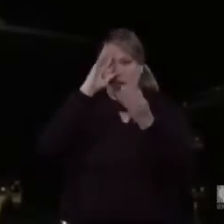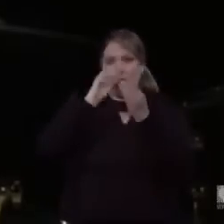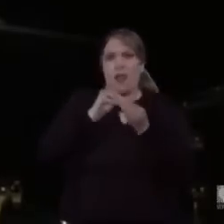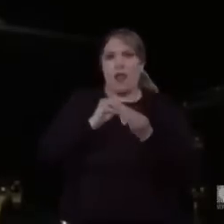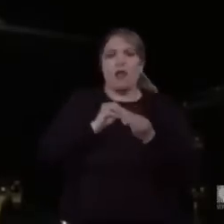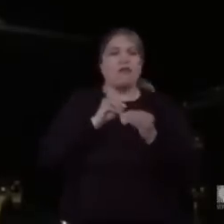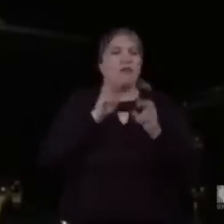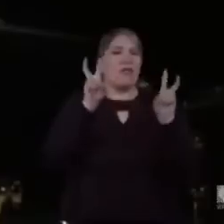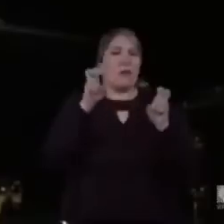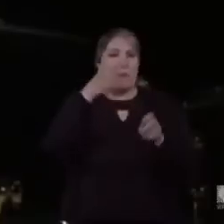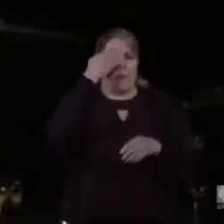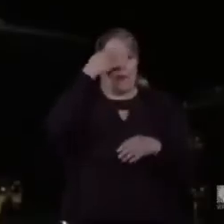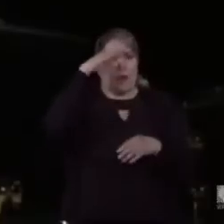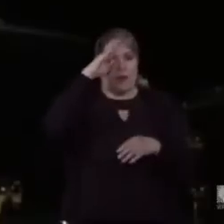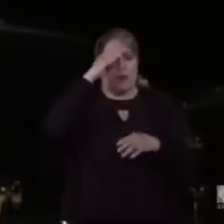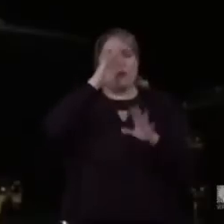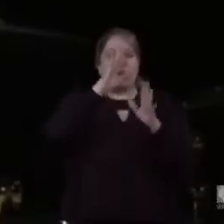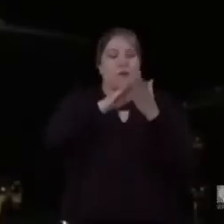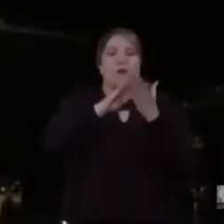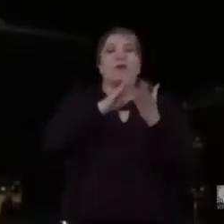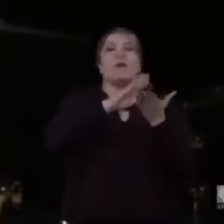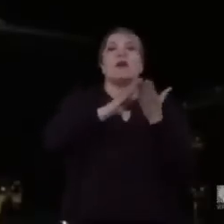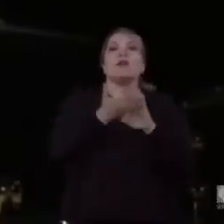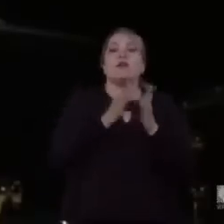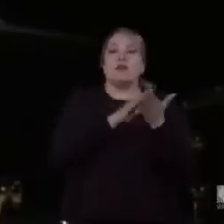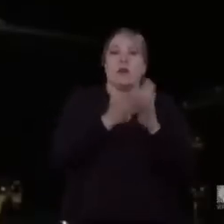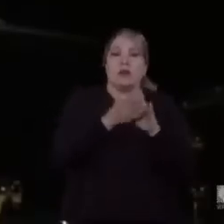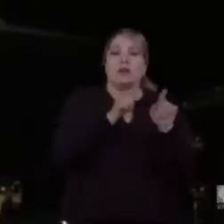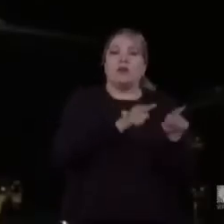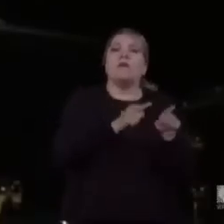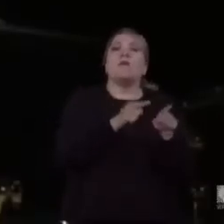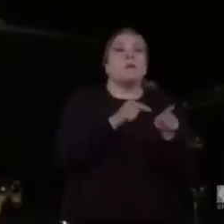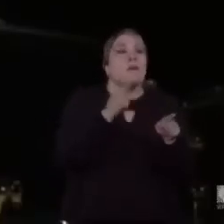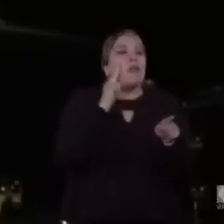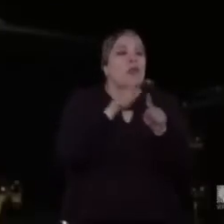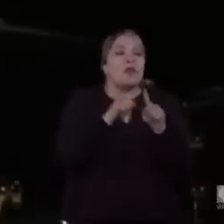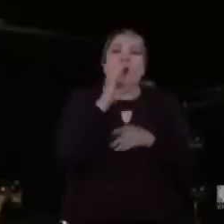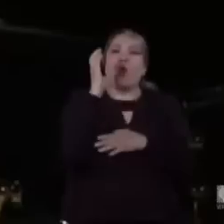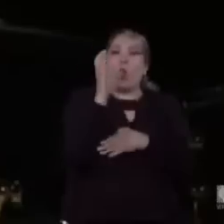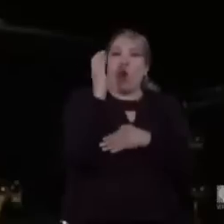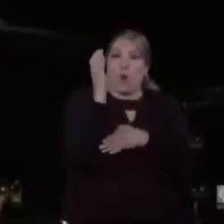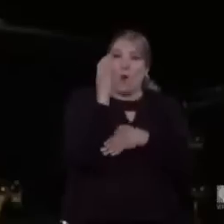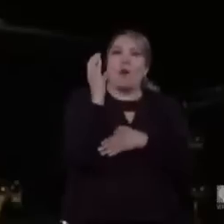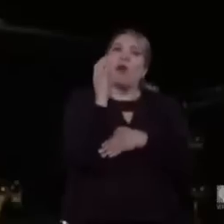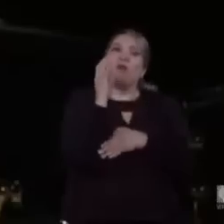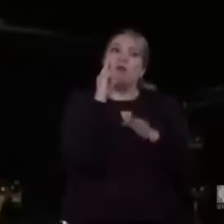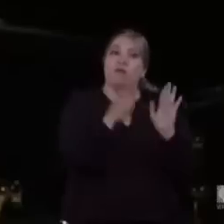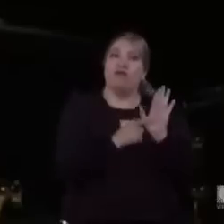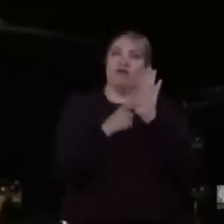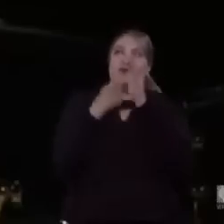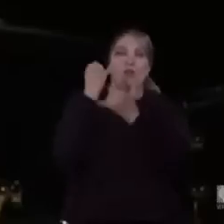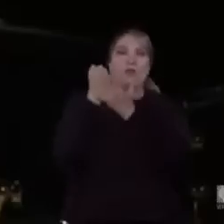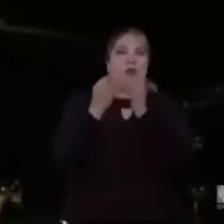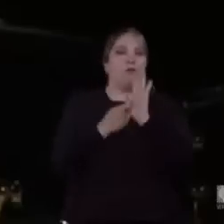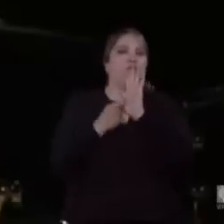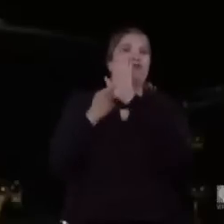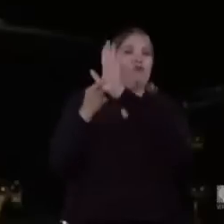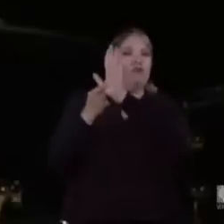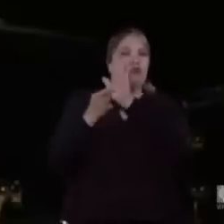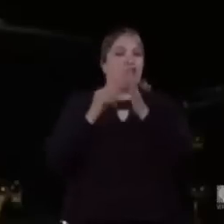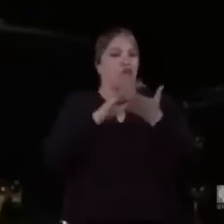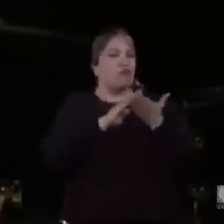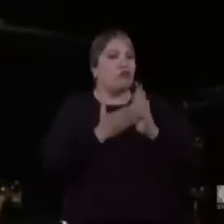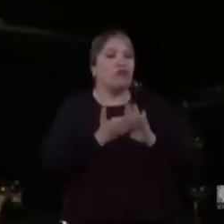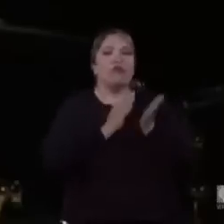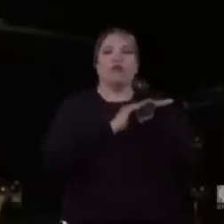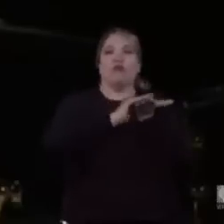negociación de paz, pedimos ayudarnos a hacer de Colombia un ejemplo mundial de la reconciliación. Dejar